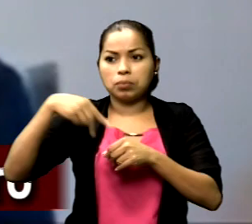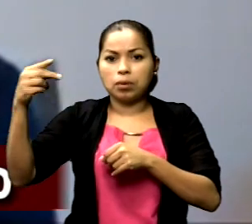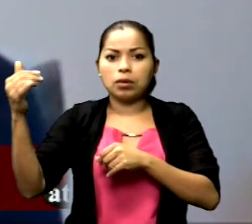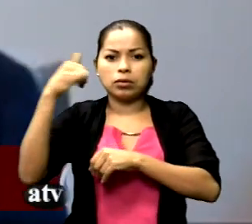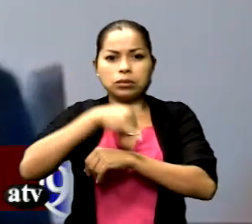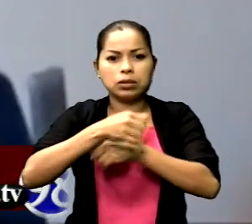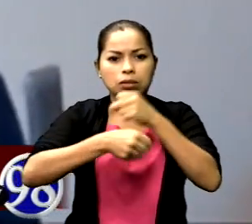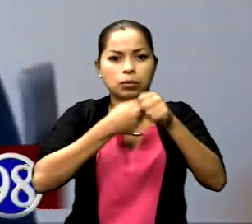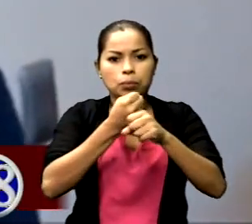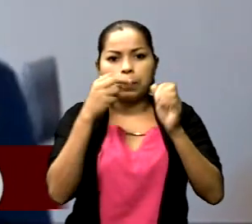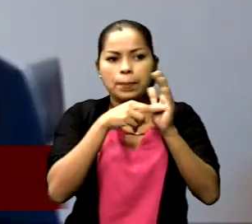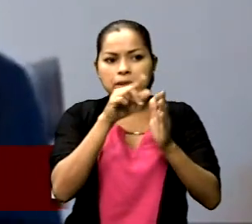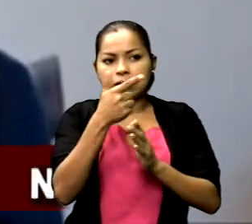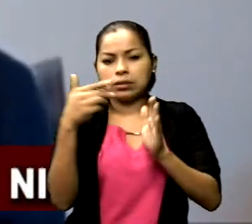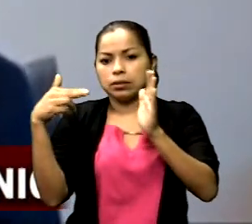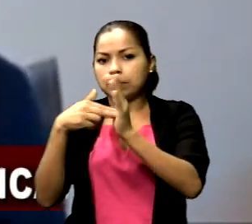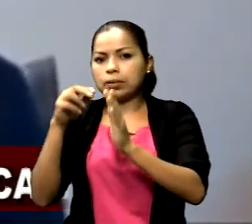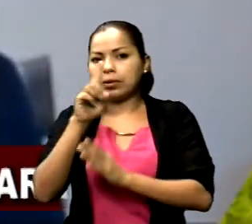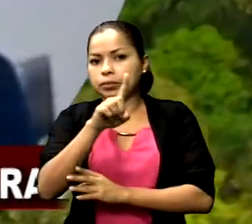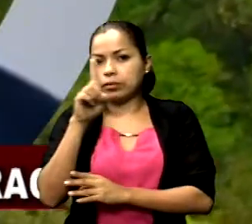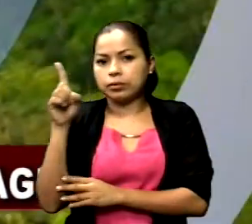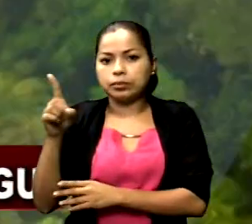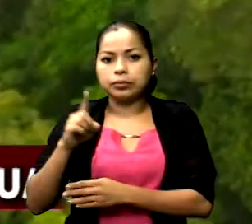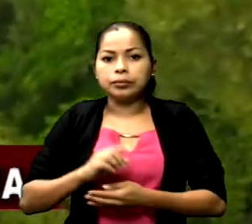periodo 2007-2011.